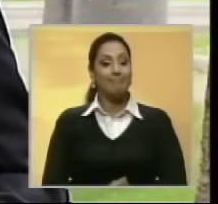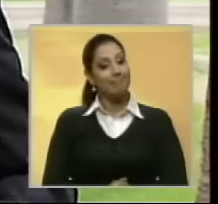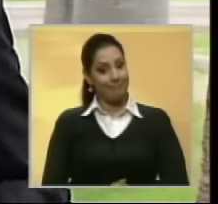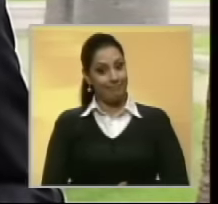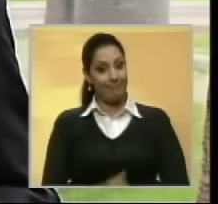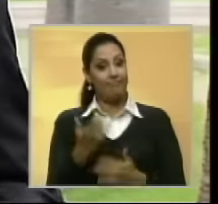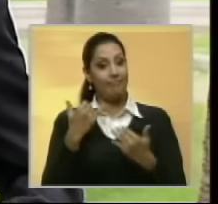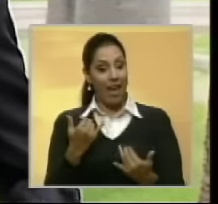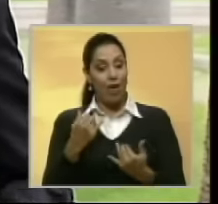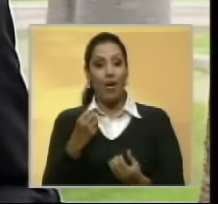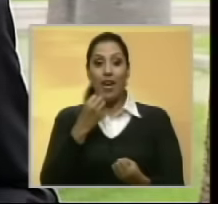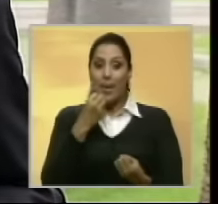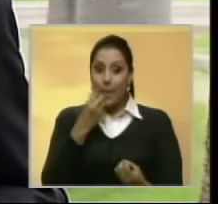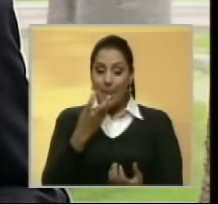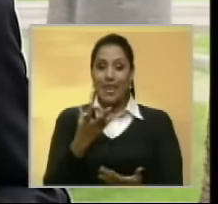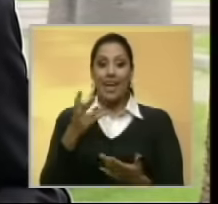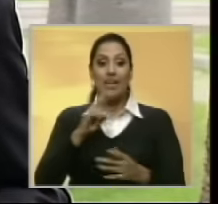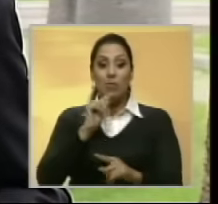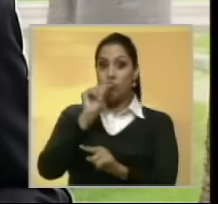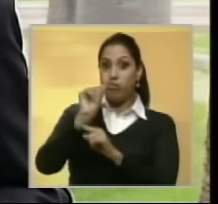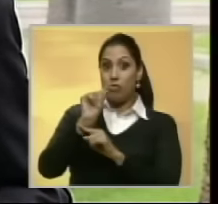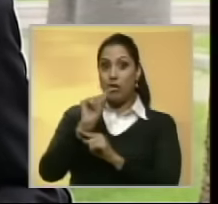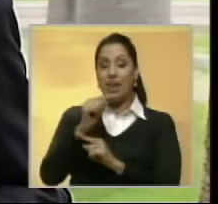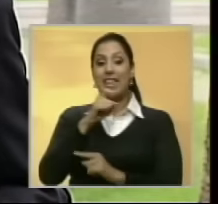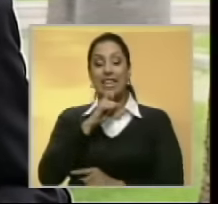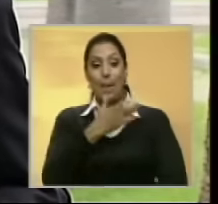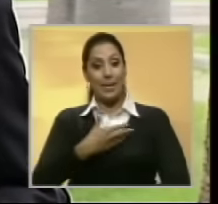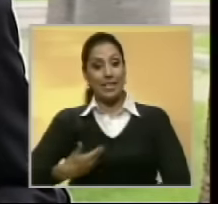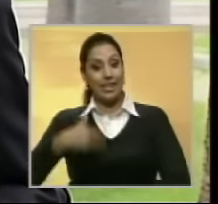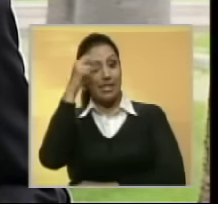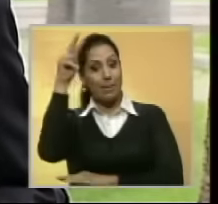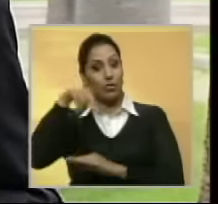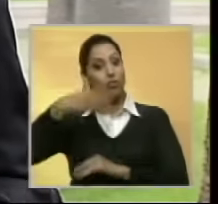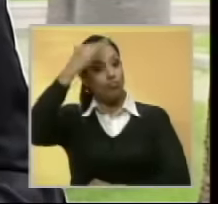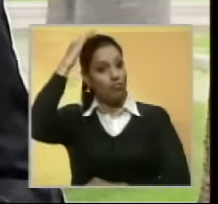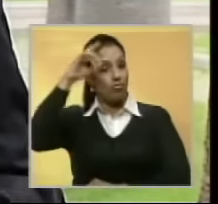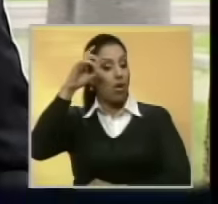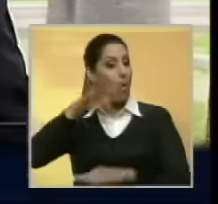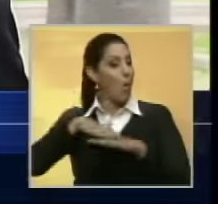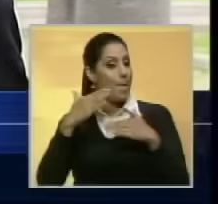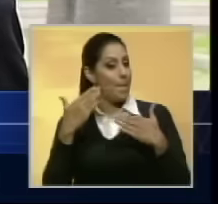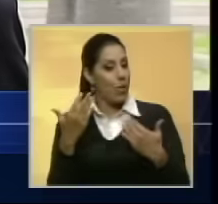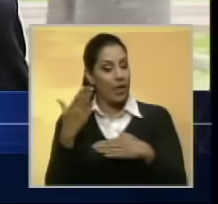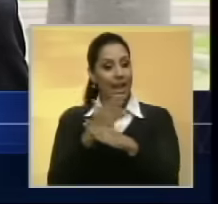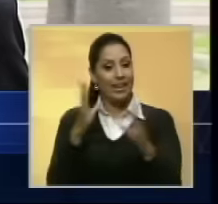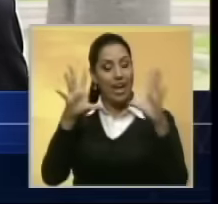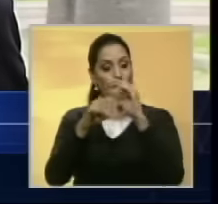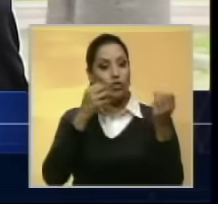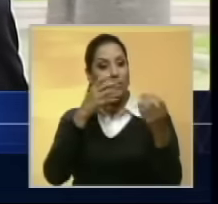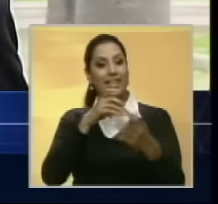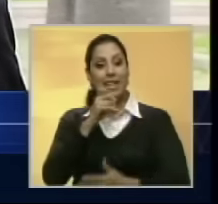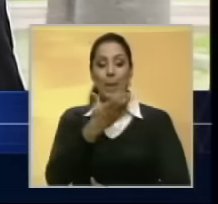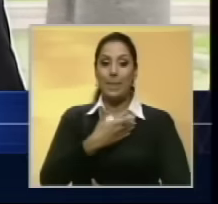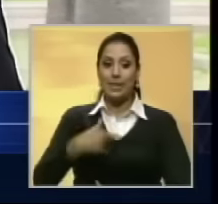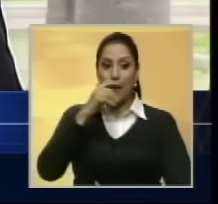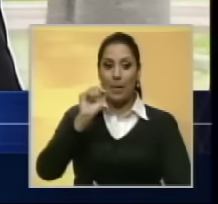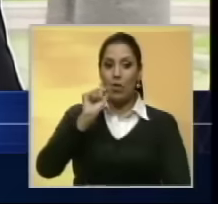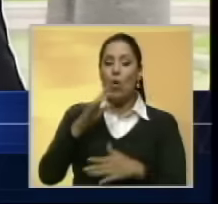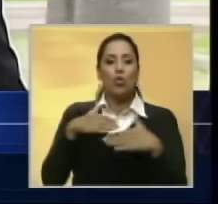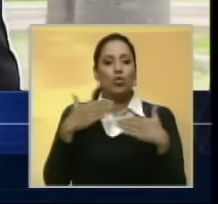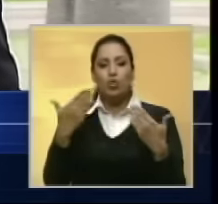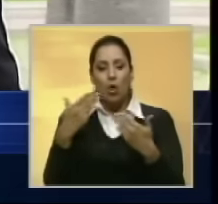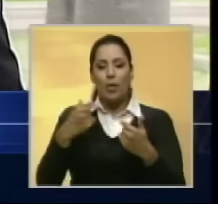Bien, era parte entonces de la reacción del presidente de la Asamblea Nacional, Henry Ramos Ayub, a lo que dijo anoche el primer mandatario nacional en